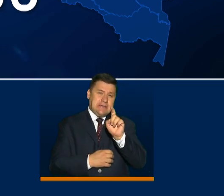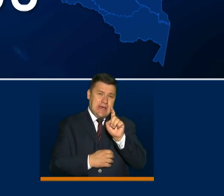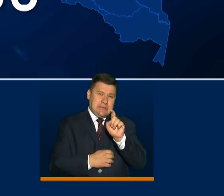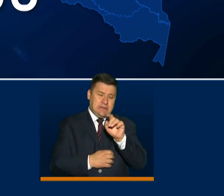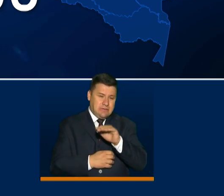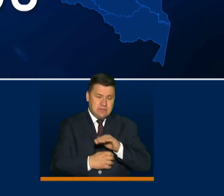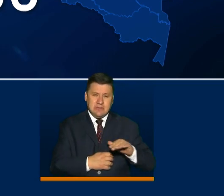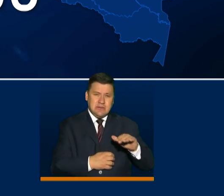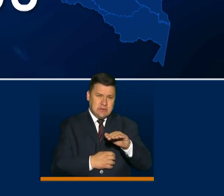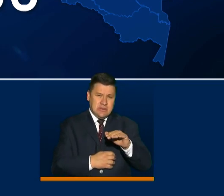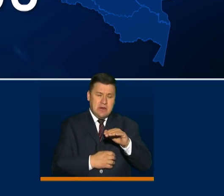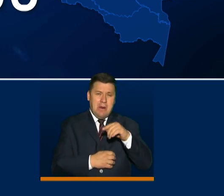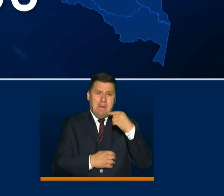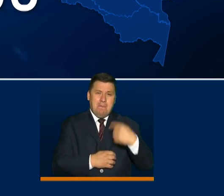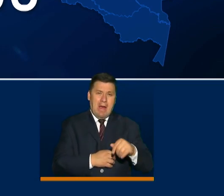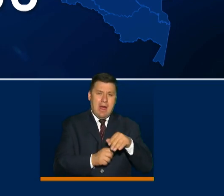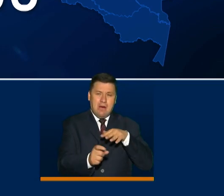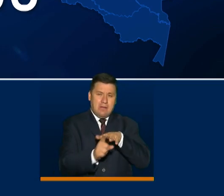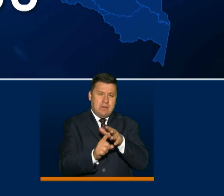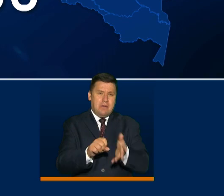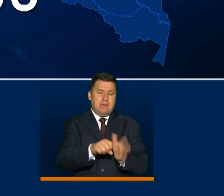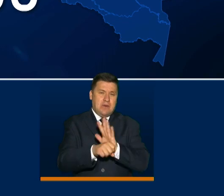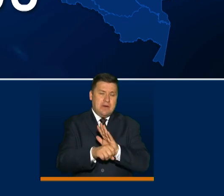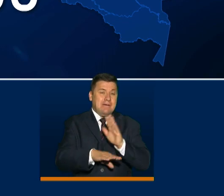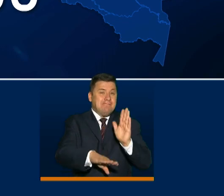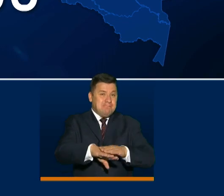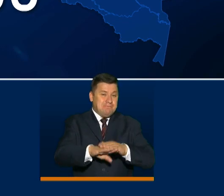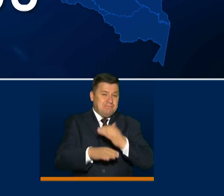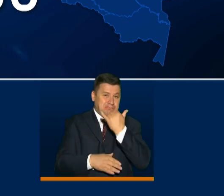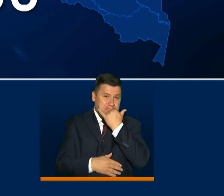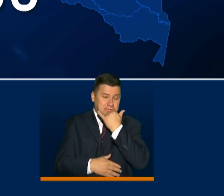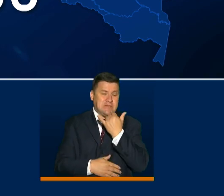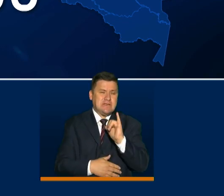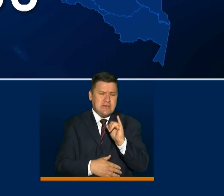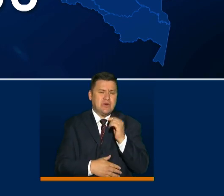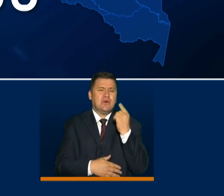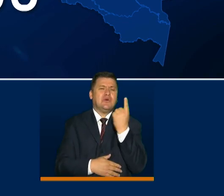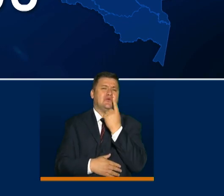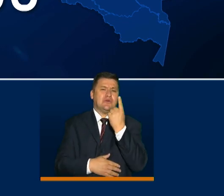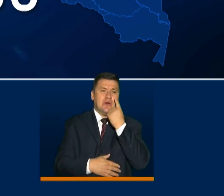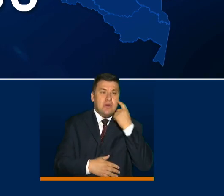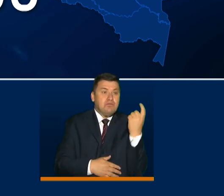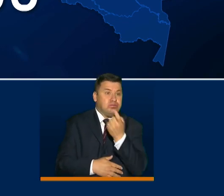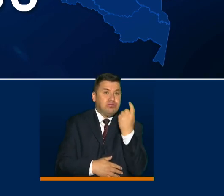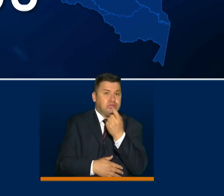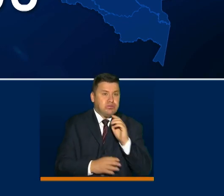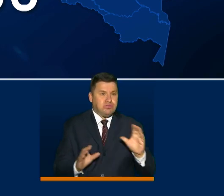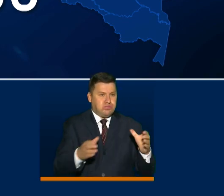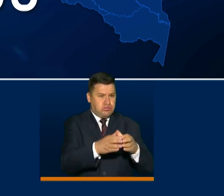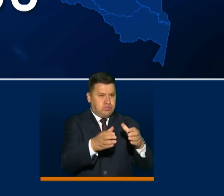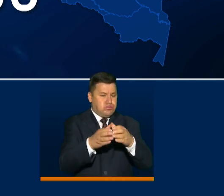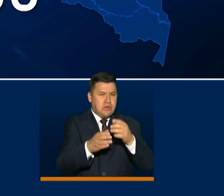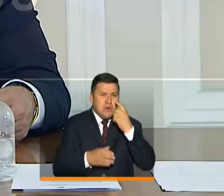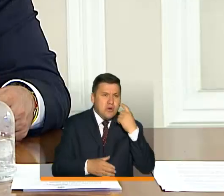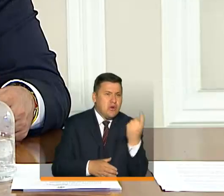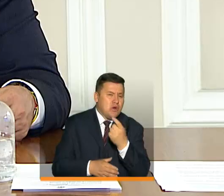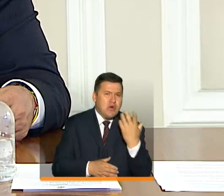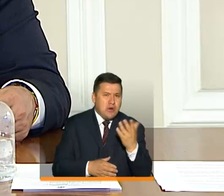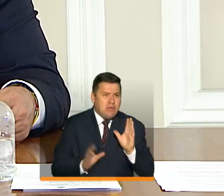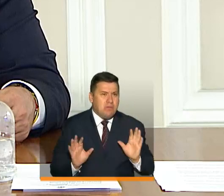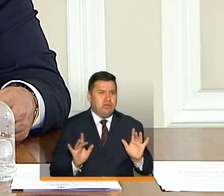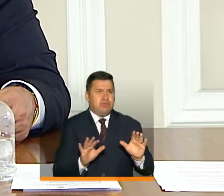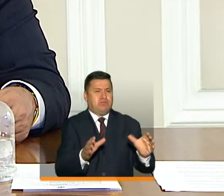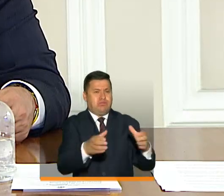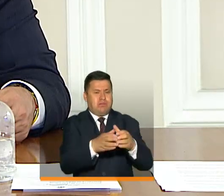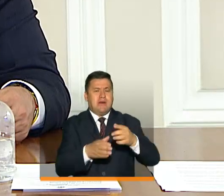11.996 casos positivos, advirtiendo lo siguiente: se han hecho no solamente búsquedas activas y búsquedas en